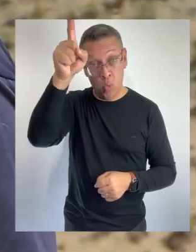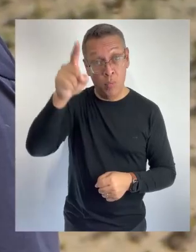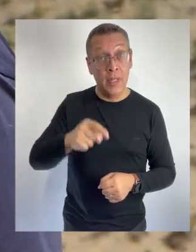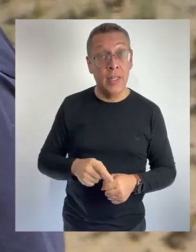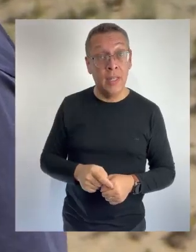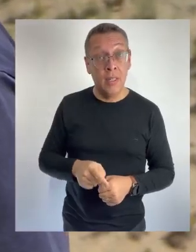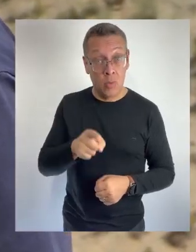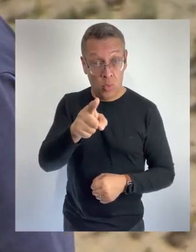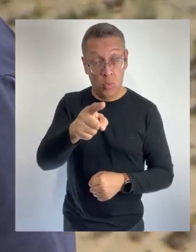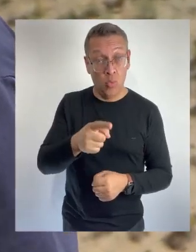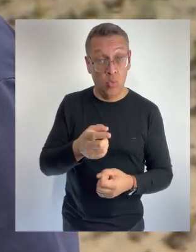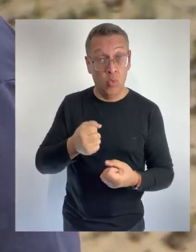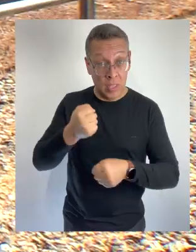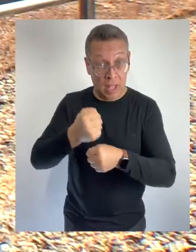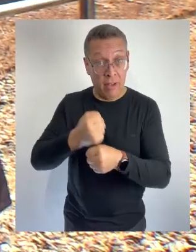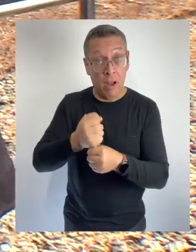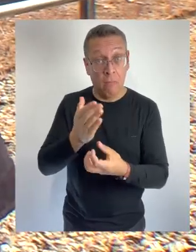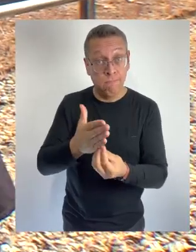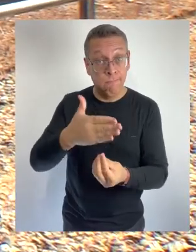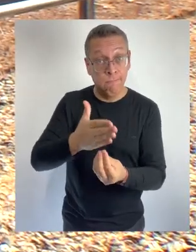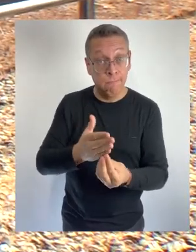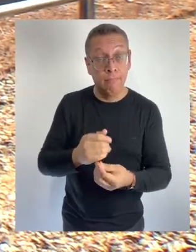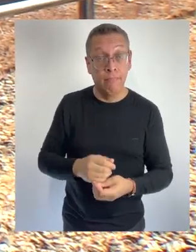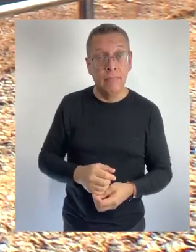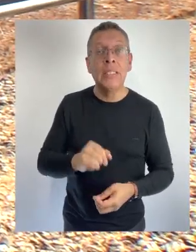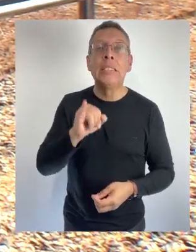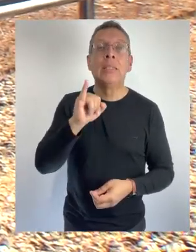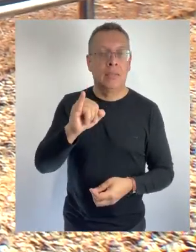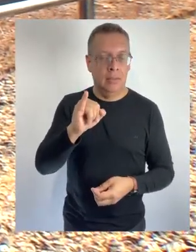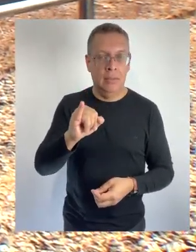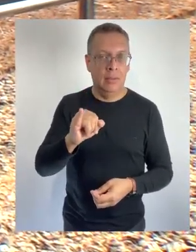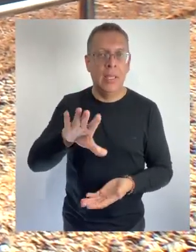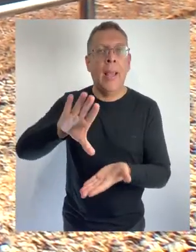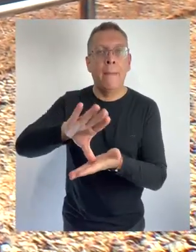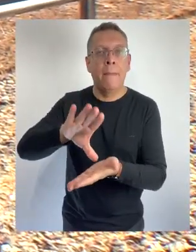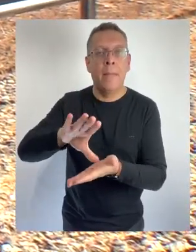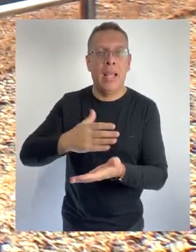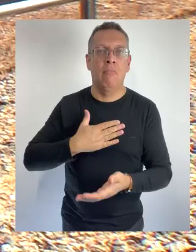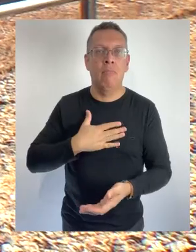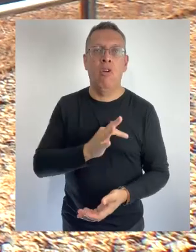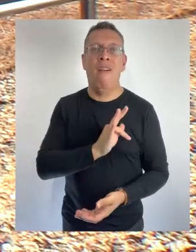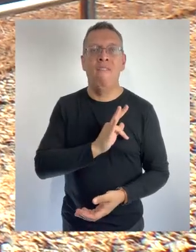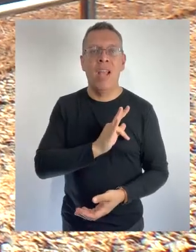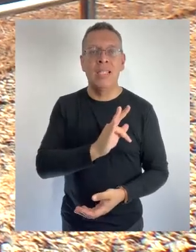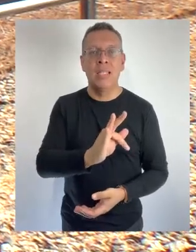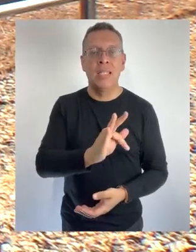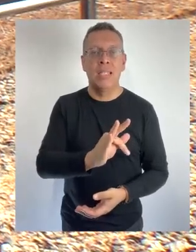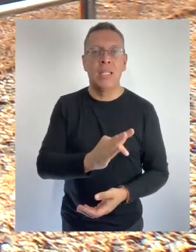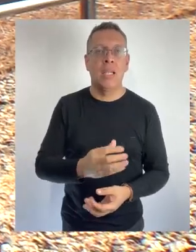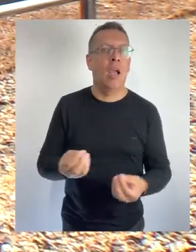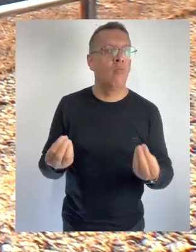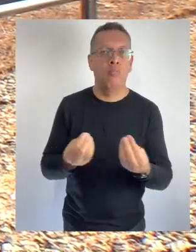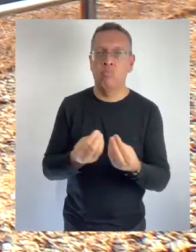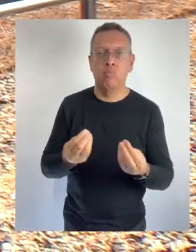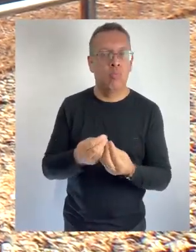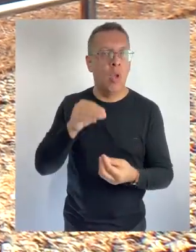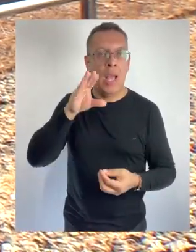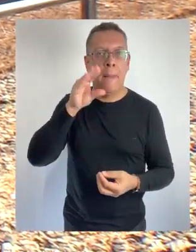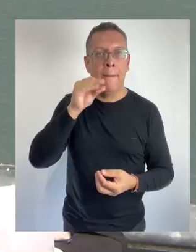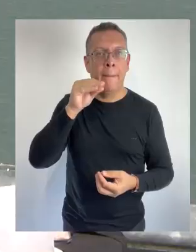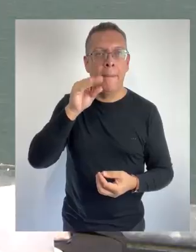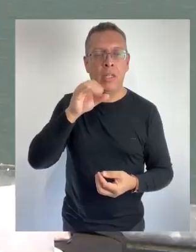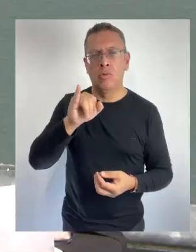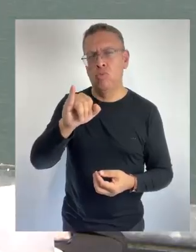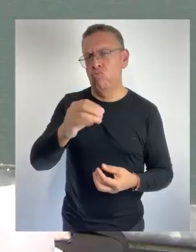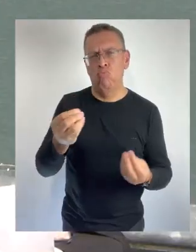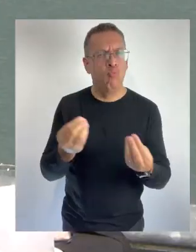haces? La comunidad francesa, sí. Ah, mucho. O sea, la comunidad francesa lleva mucho pato. Sí, porque es un plato en Francia que se